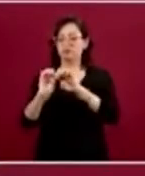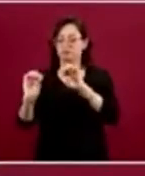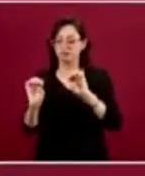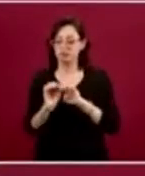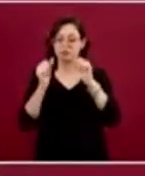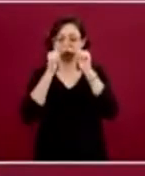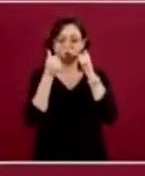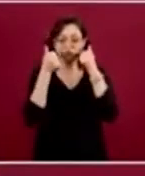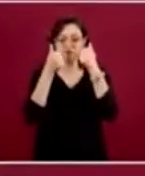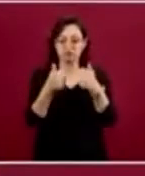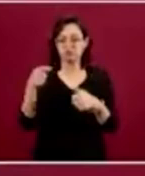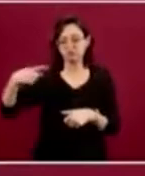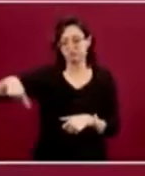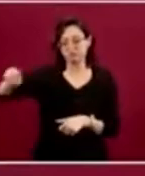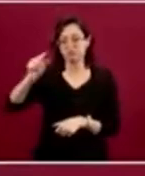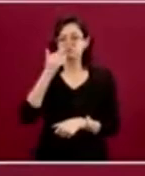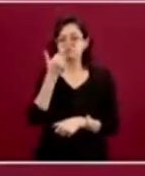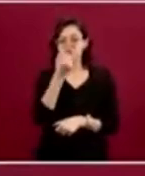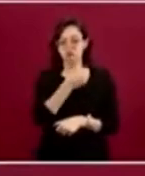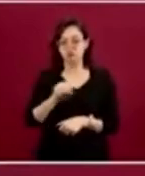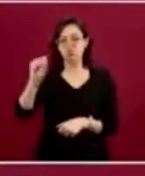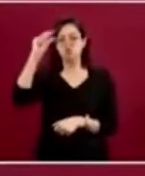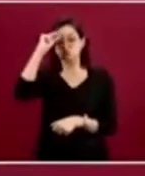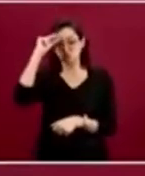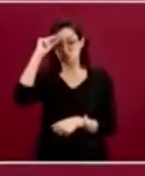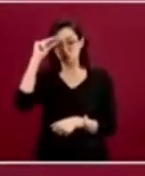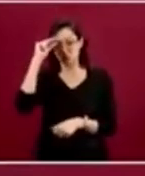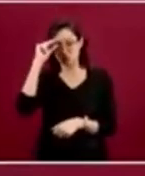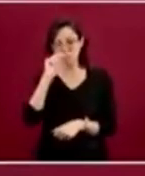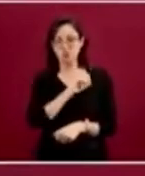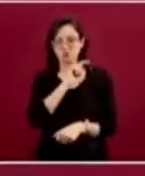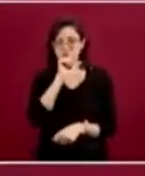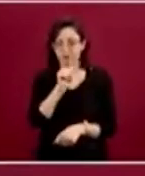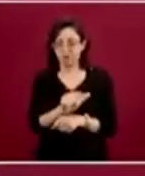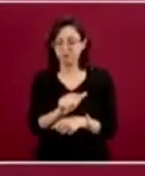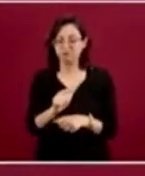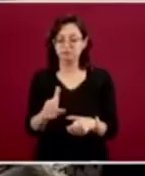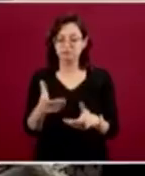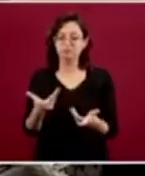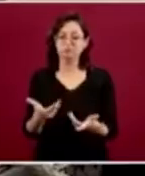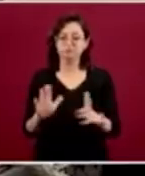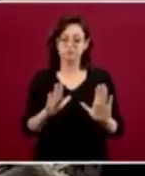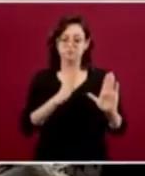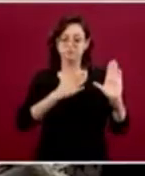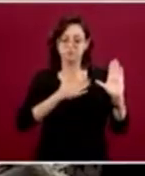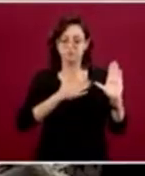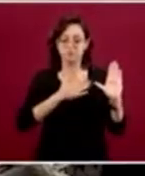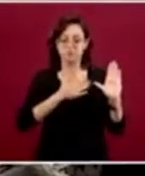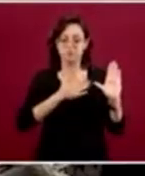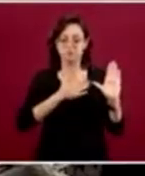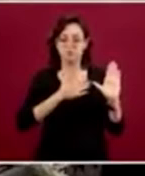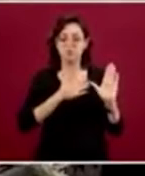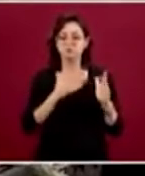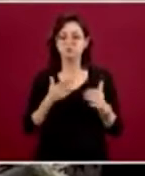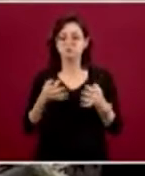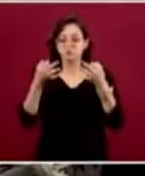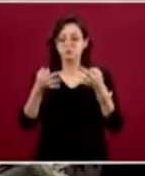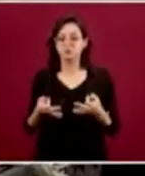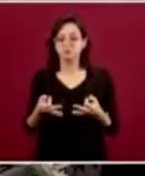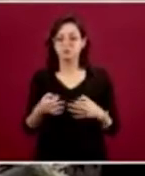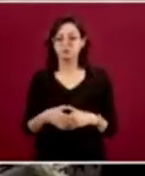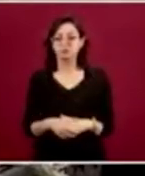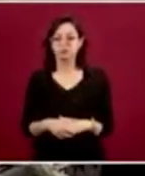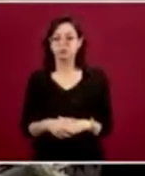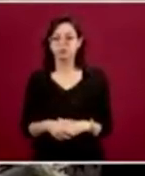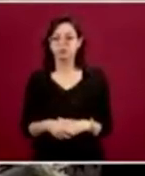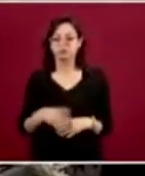con el conocimiento necesario con la especialización requerida y con el compromiso adecuado para